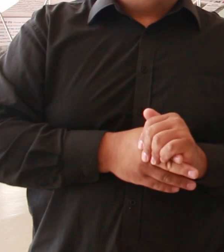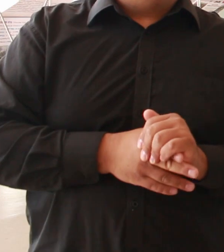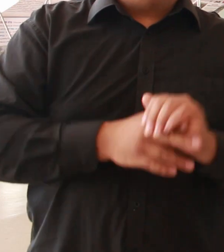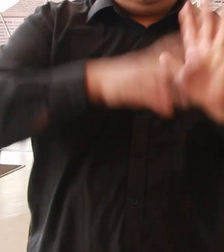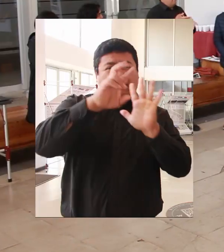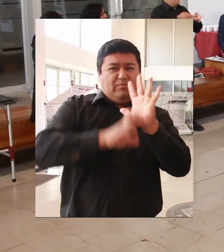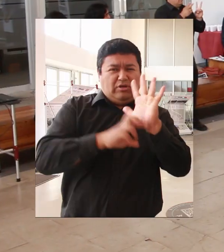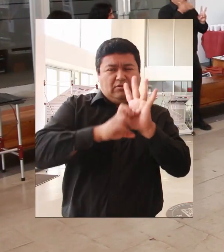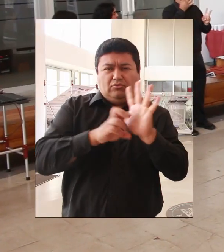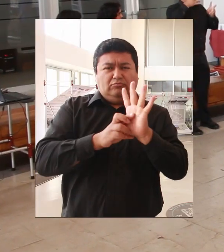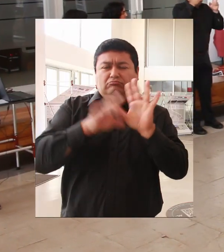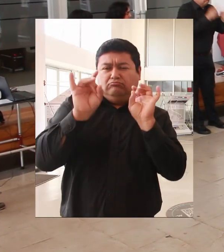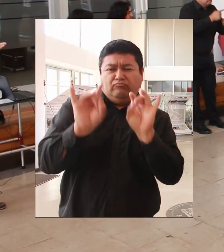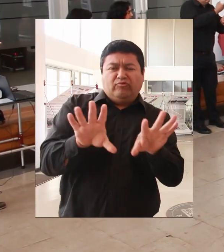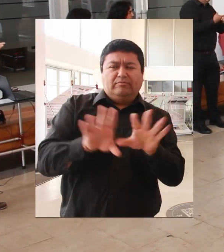plan maestro,